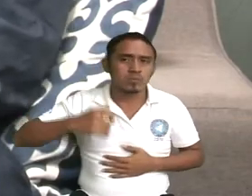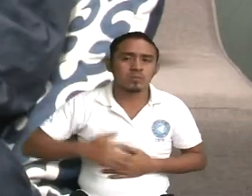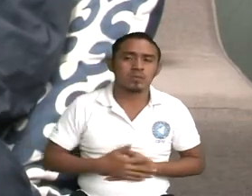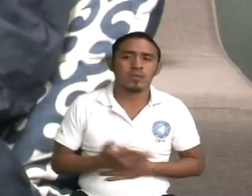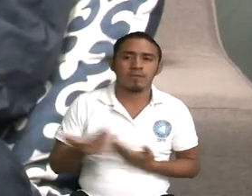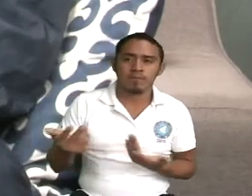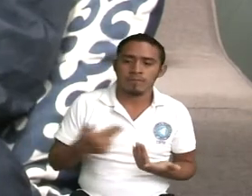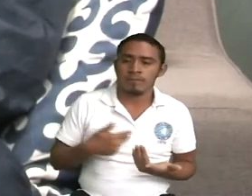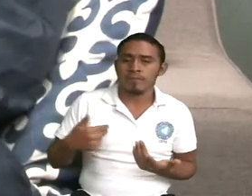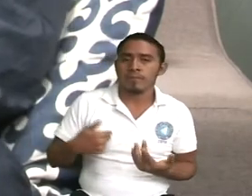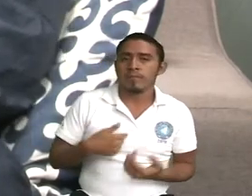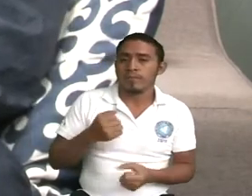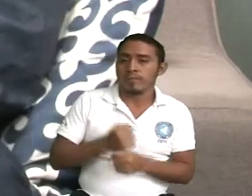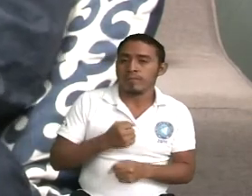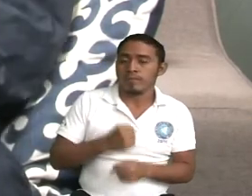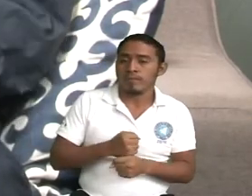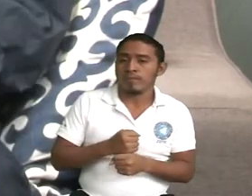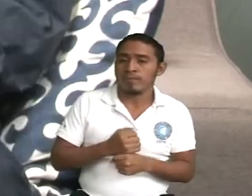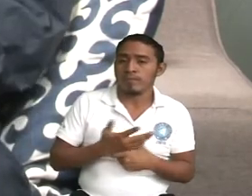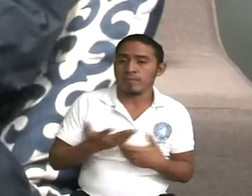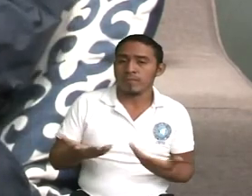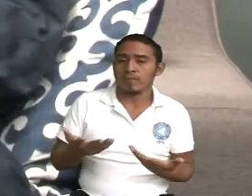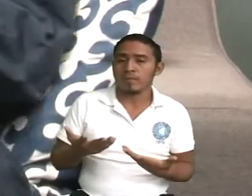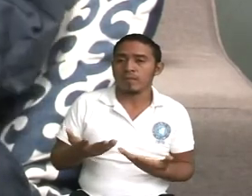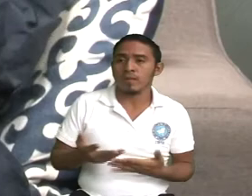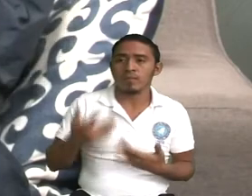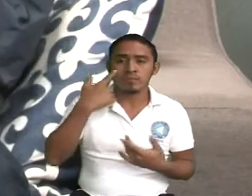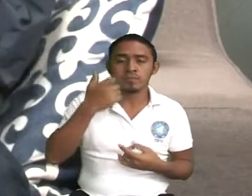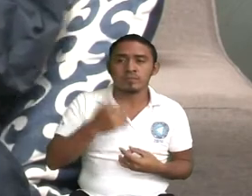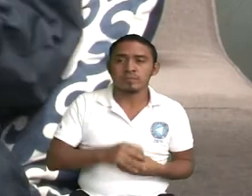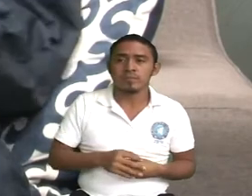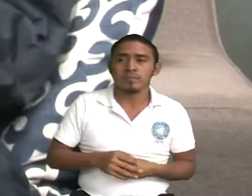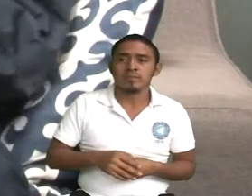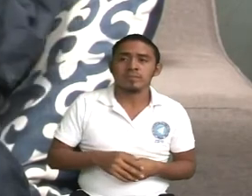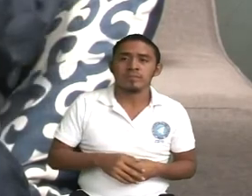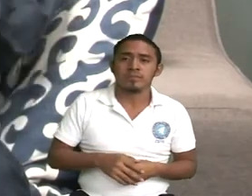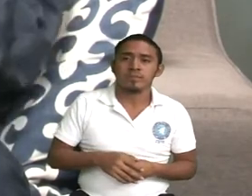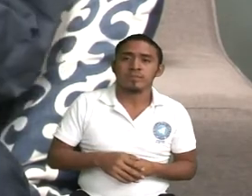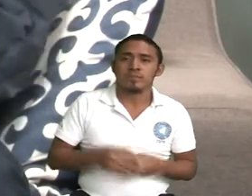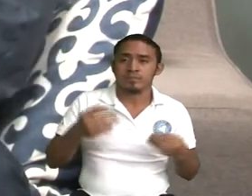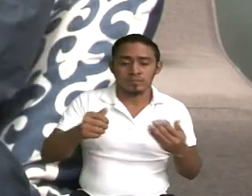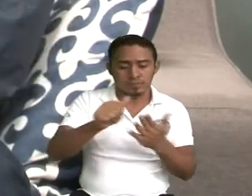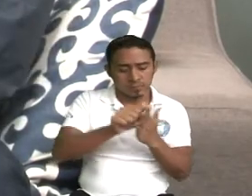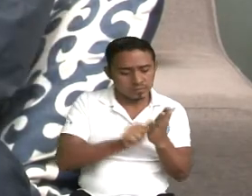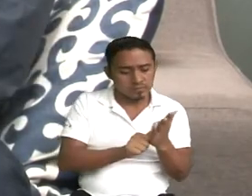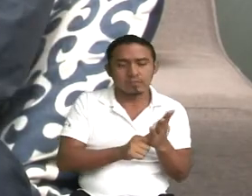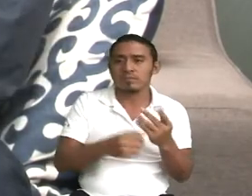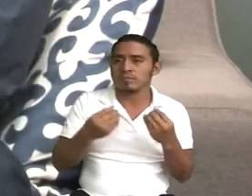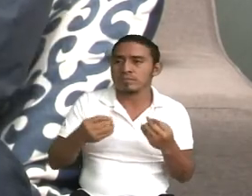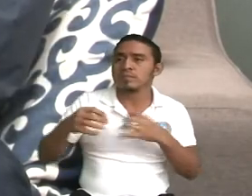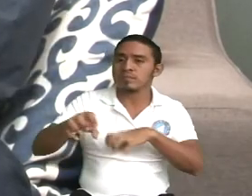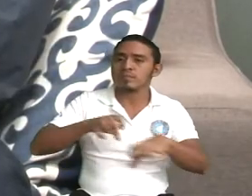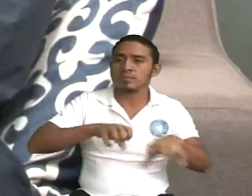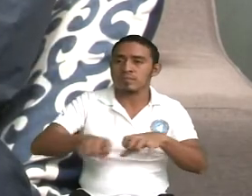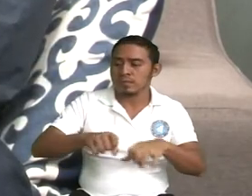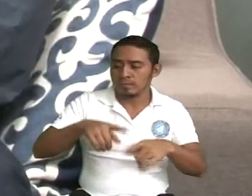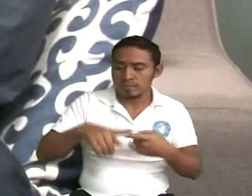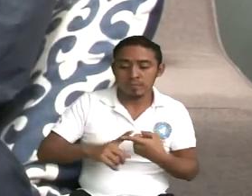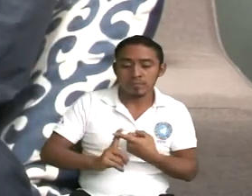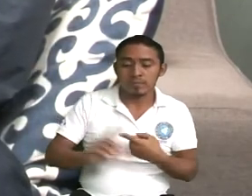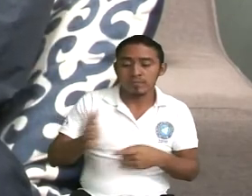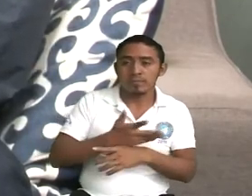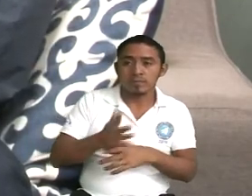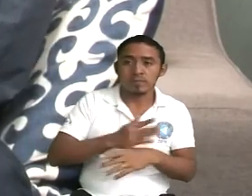¿verdad? Tenemos que conocerla y sí, pues tenemos una agenda de actividades desde nuestros